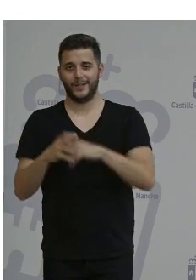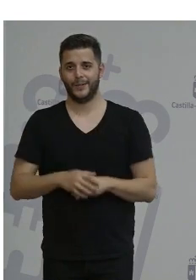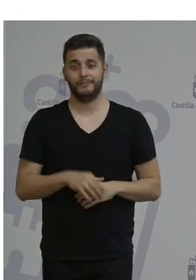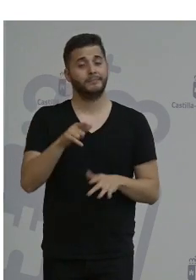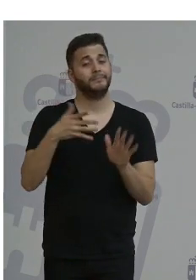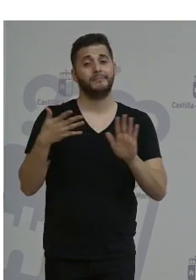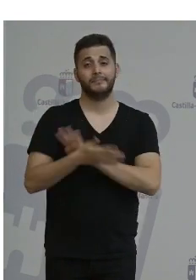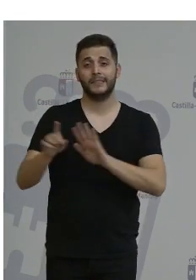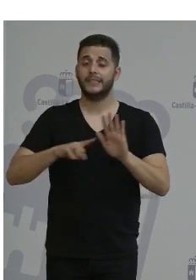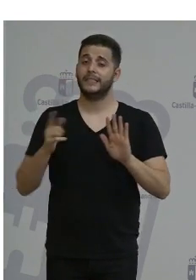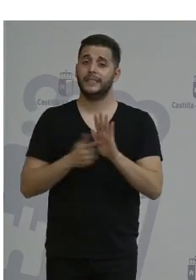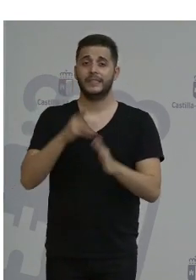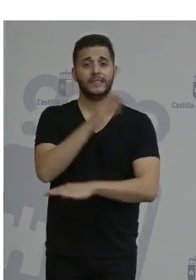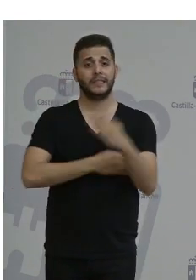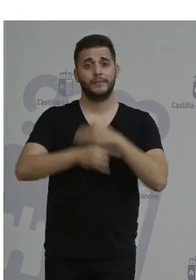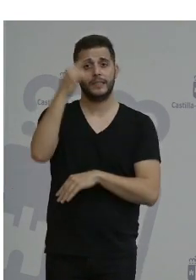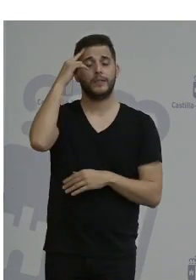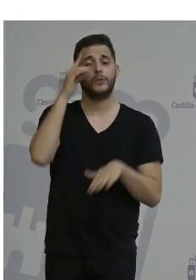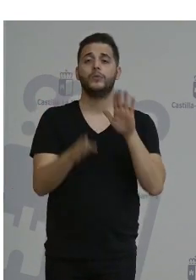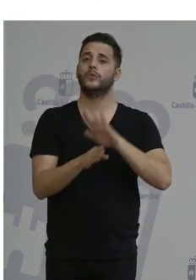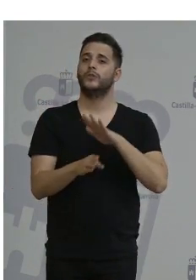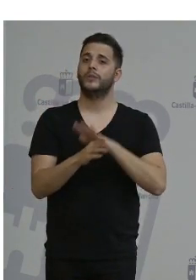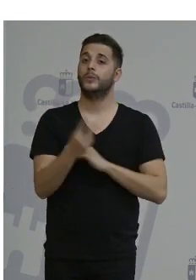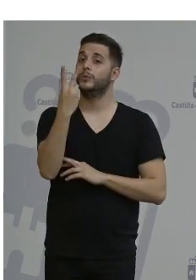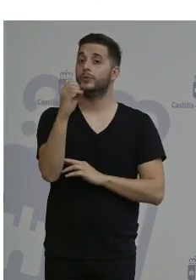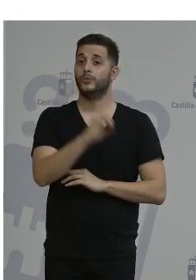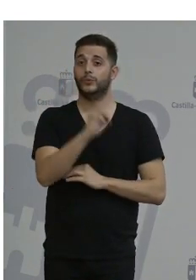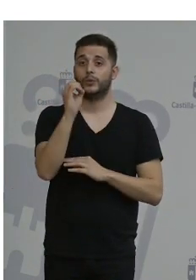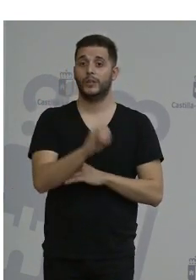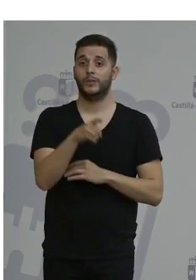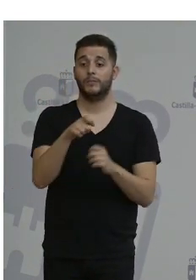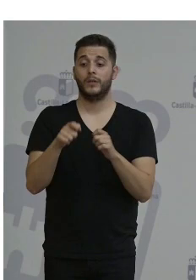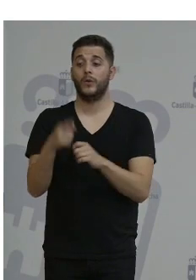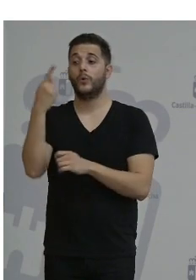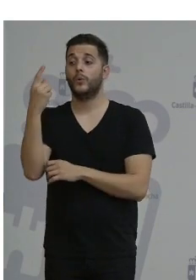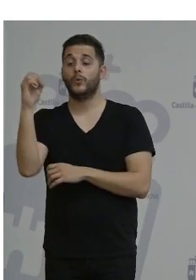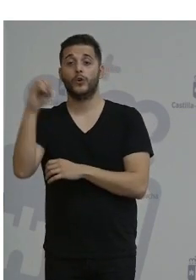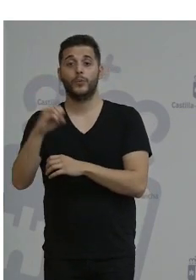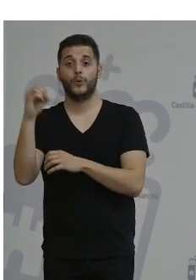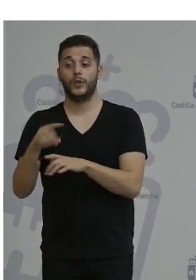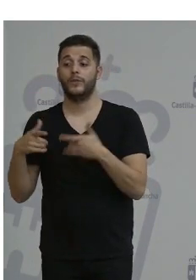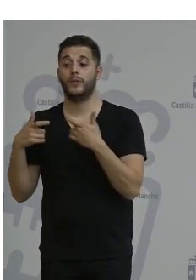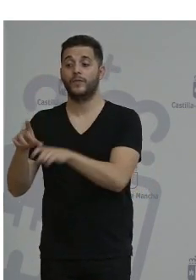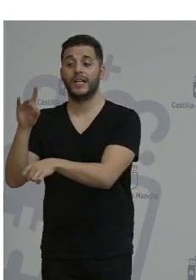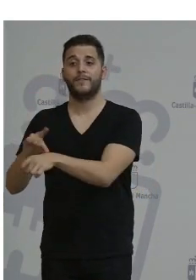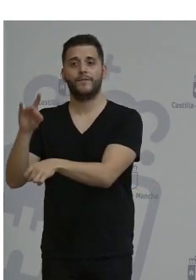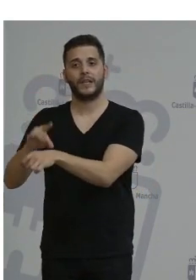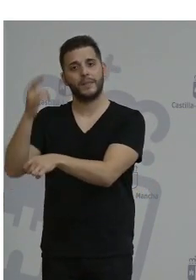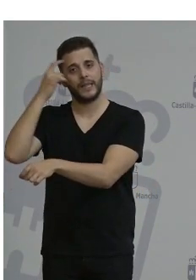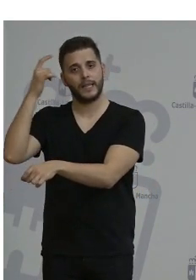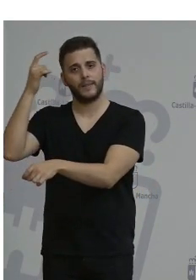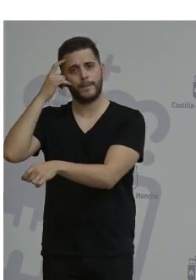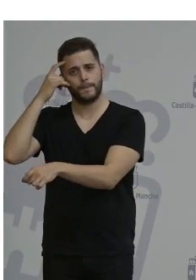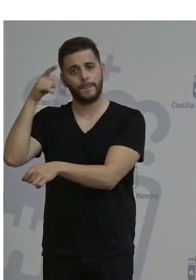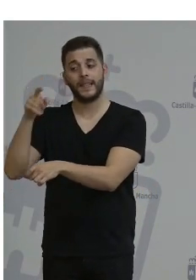discapacidad intelectual se mantiene con un 2% y se incorpora un 1% para enfermedad mental con